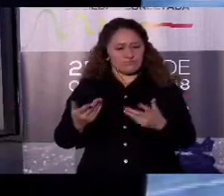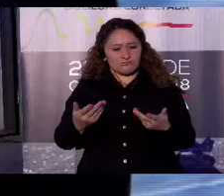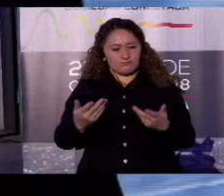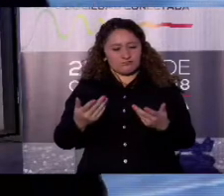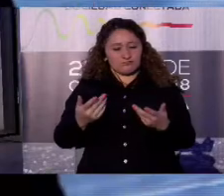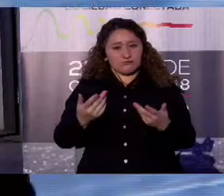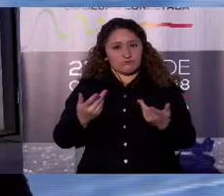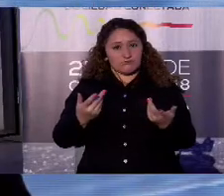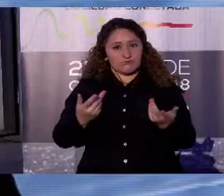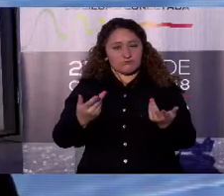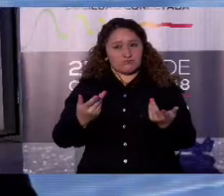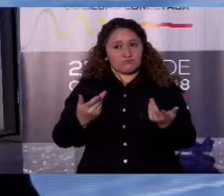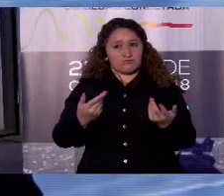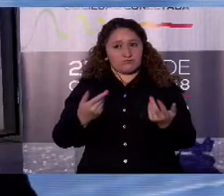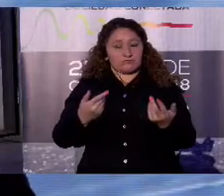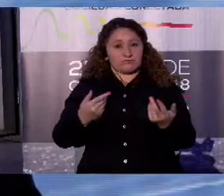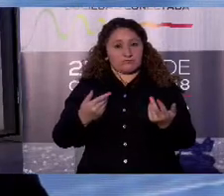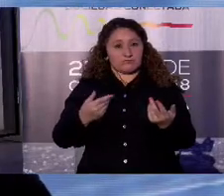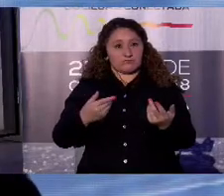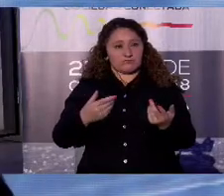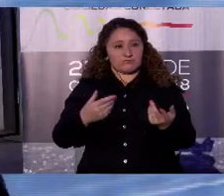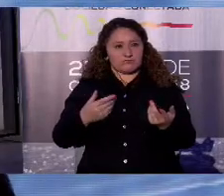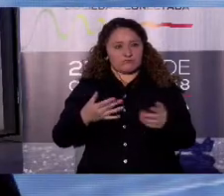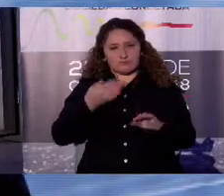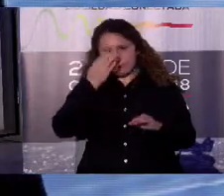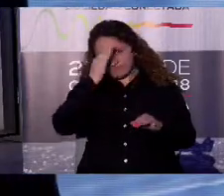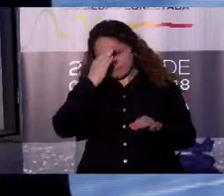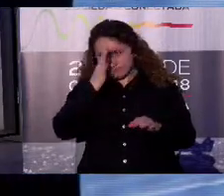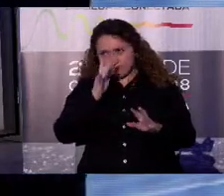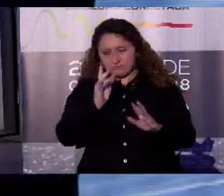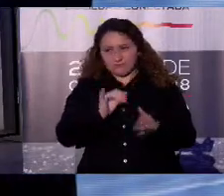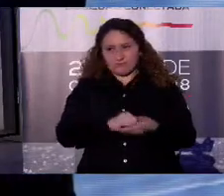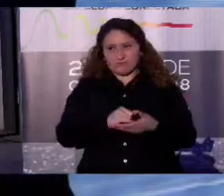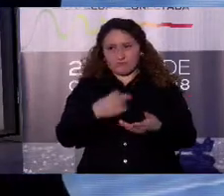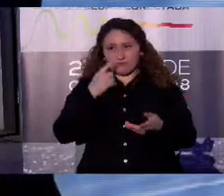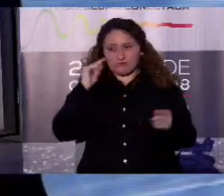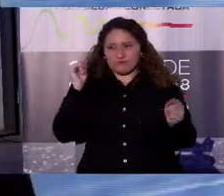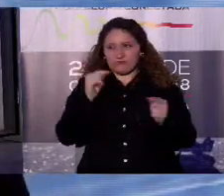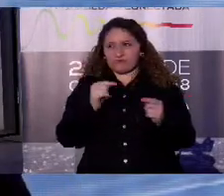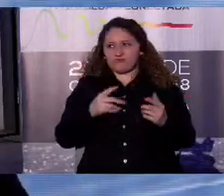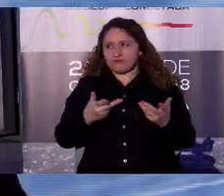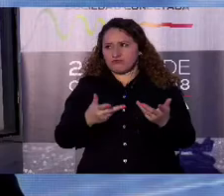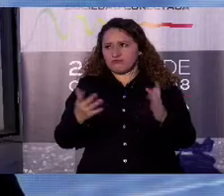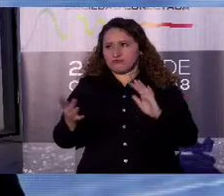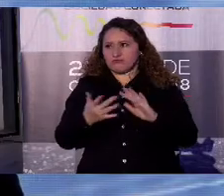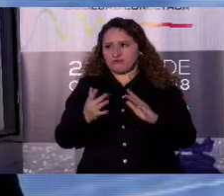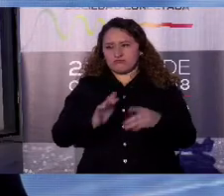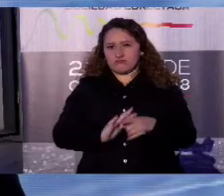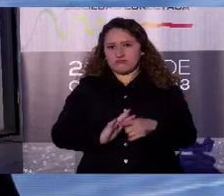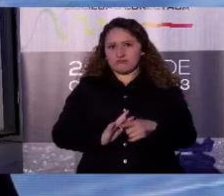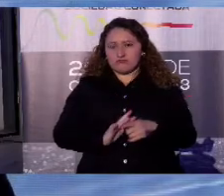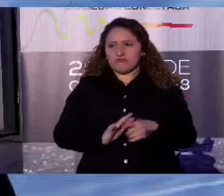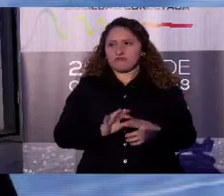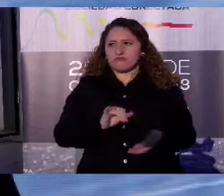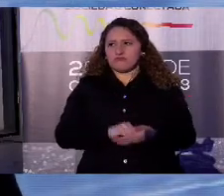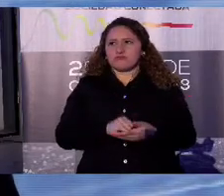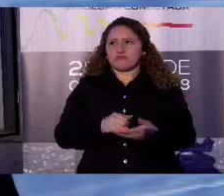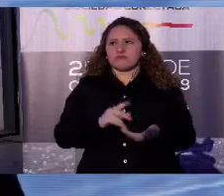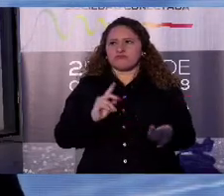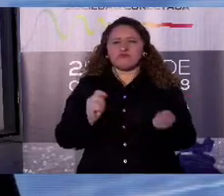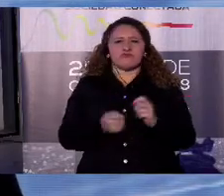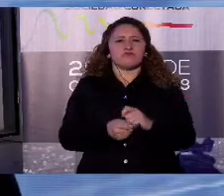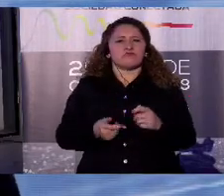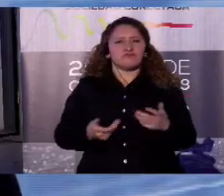pues una gran, digamos, inquietud desde el punto de vista de su aplicación, porque realmente están cambiando la